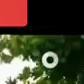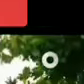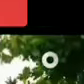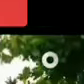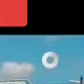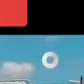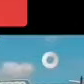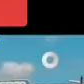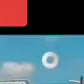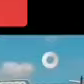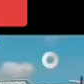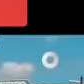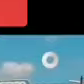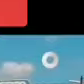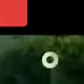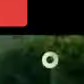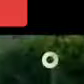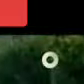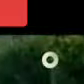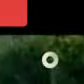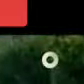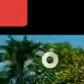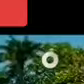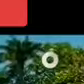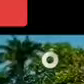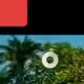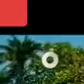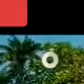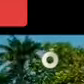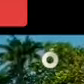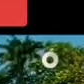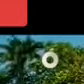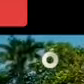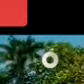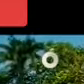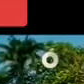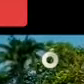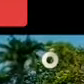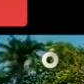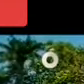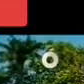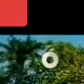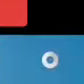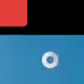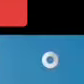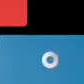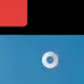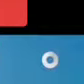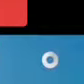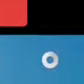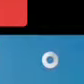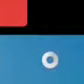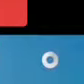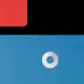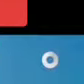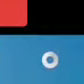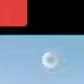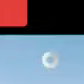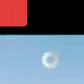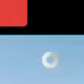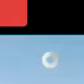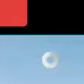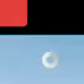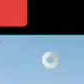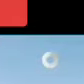Hidalgo, Santo Domingo Ingenio, Ixtepec, Ciudad Ixtepec y El Espinal. En junio